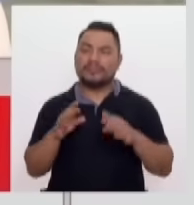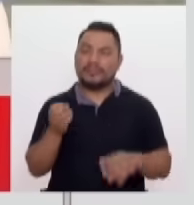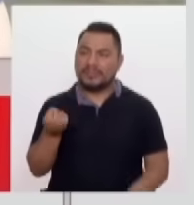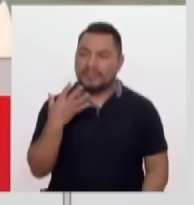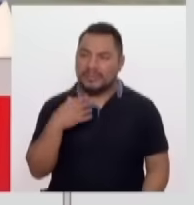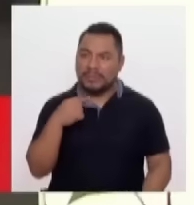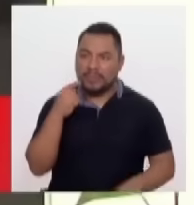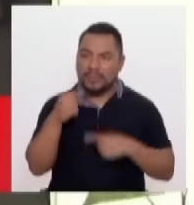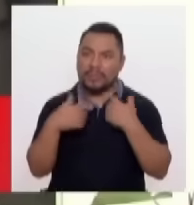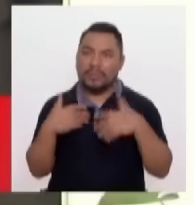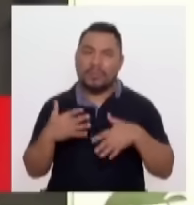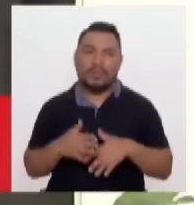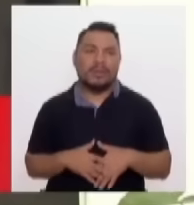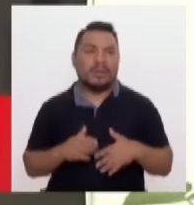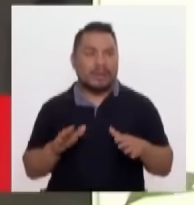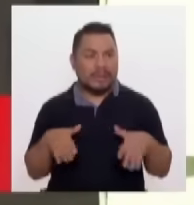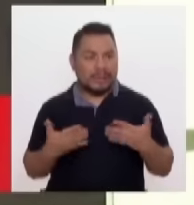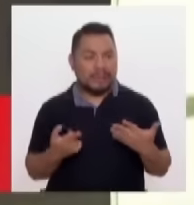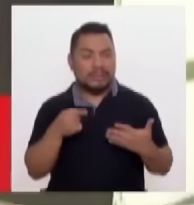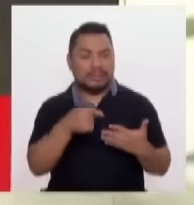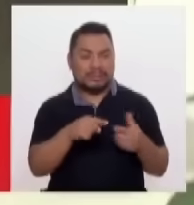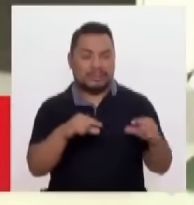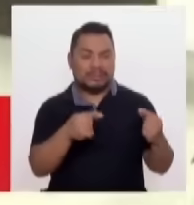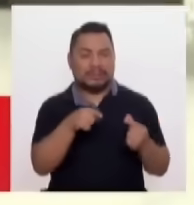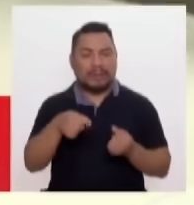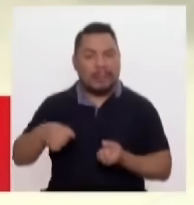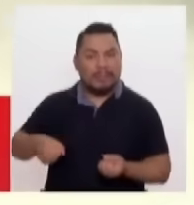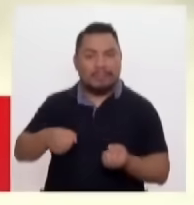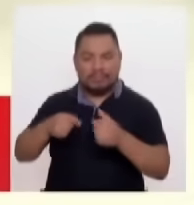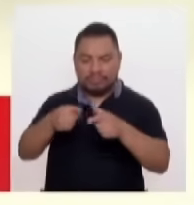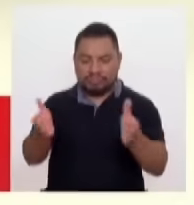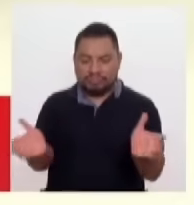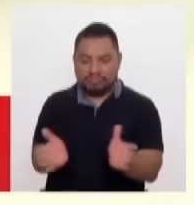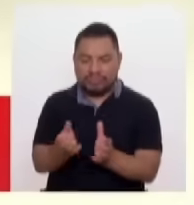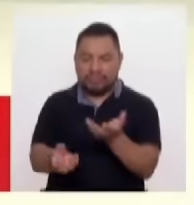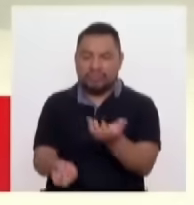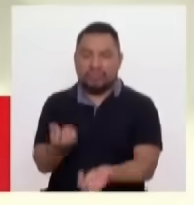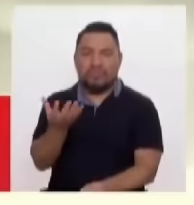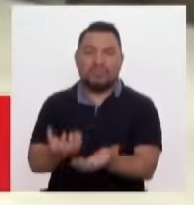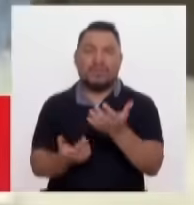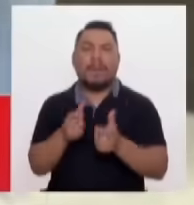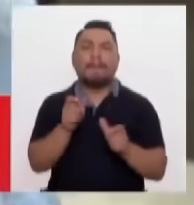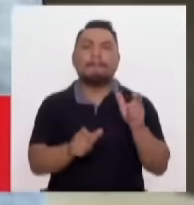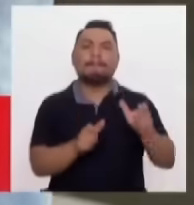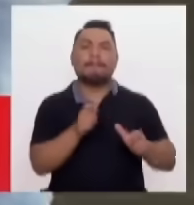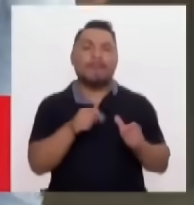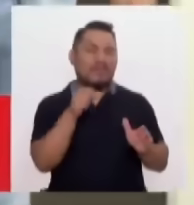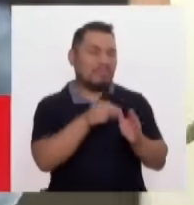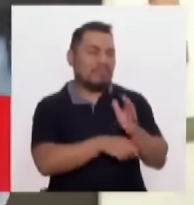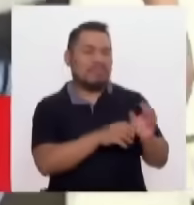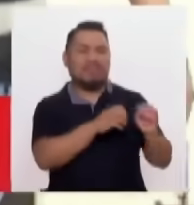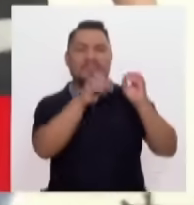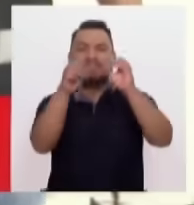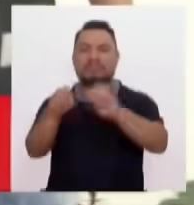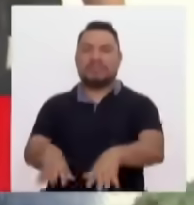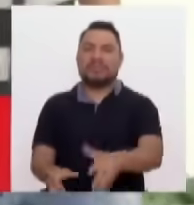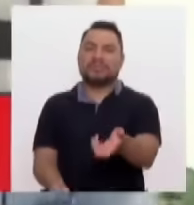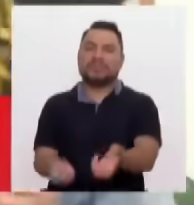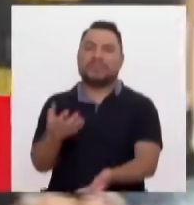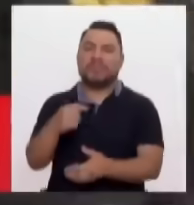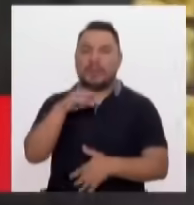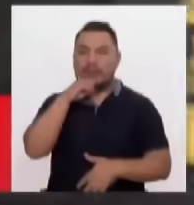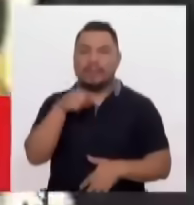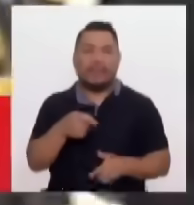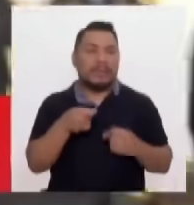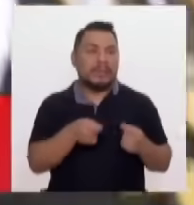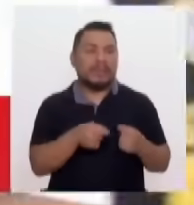cuentas, ¿no? Que existan realmente estas fosas comunes, como señala la Policía Nacional, donde se enterraría a las personas, a las mujeres que no